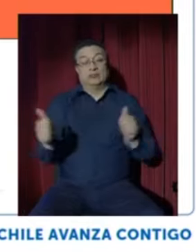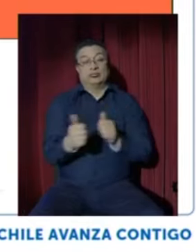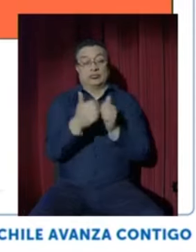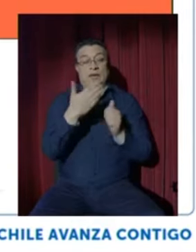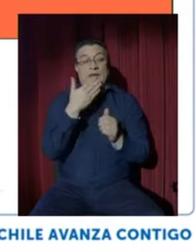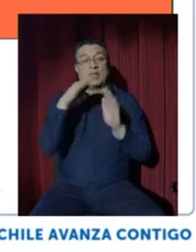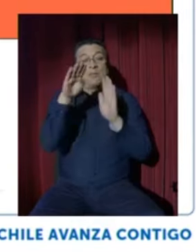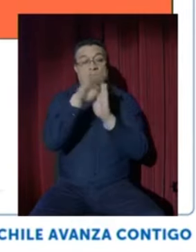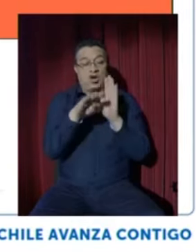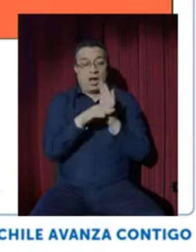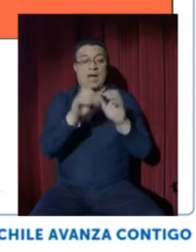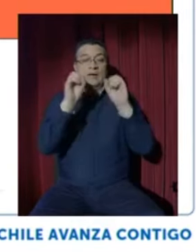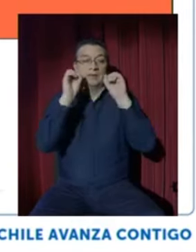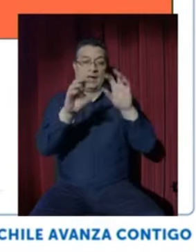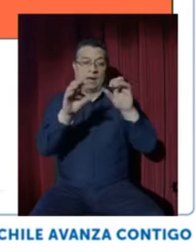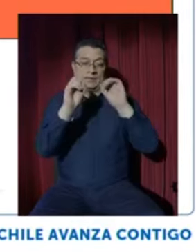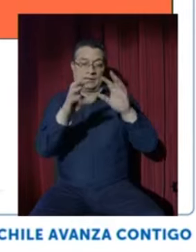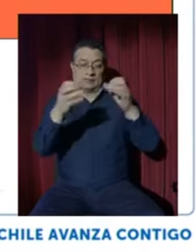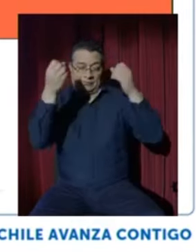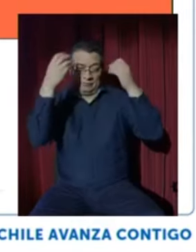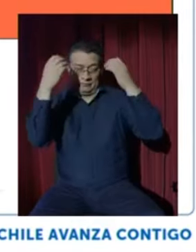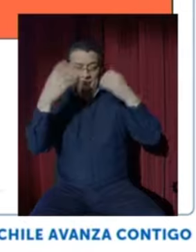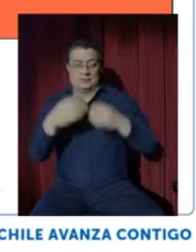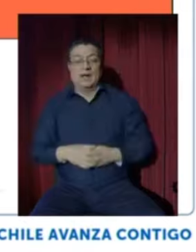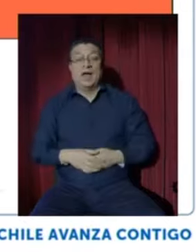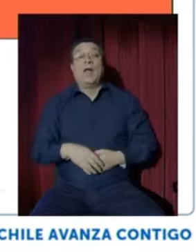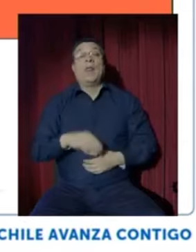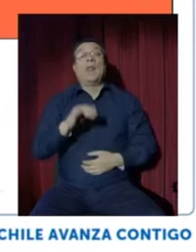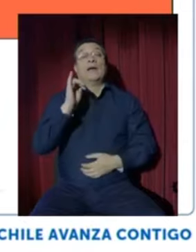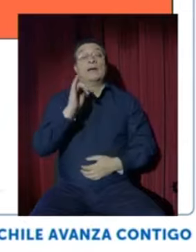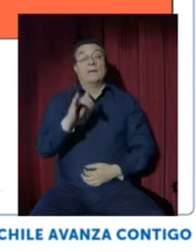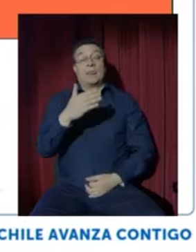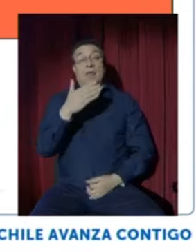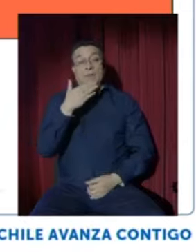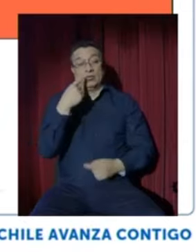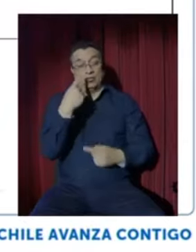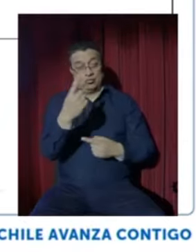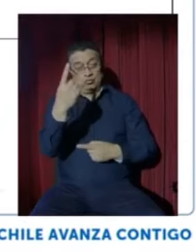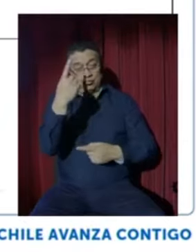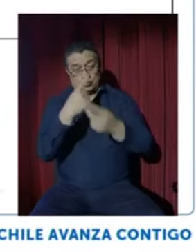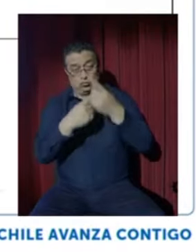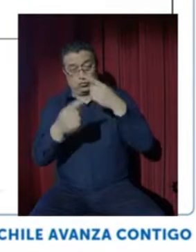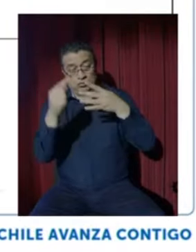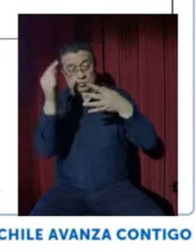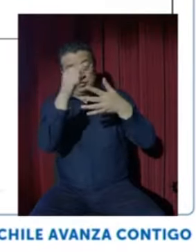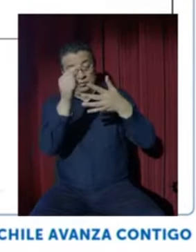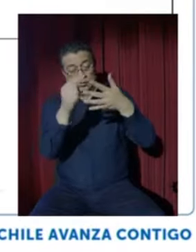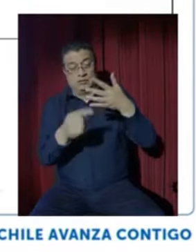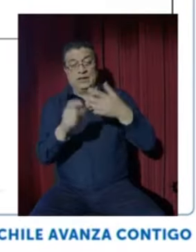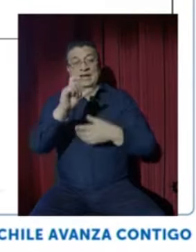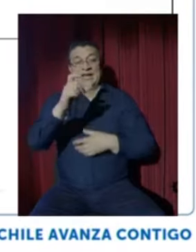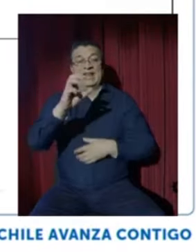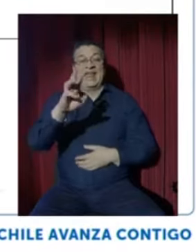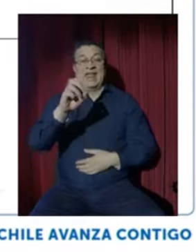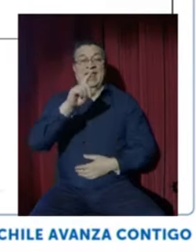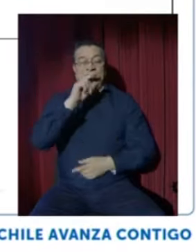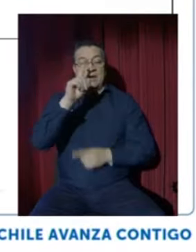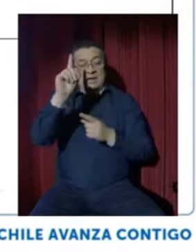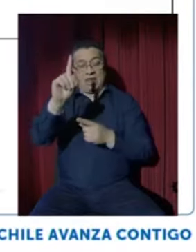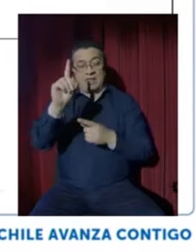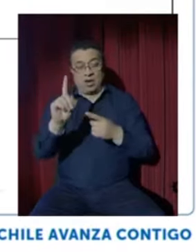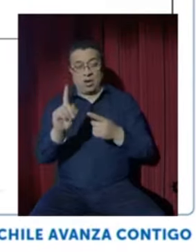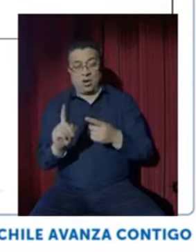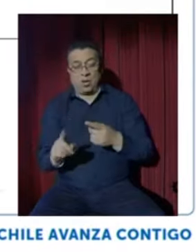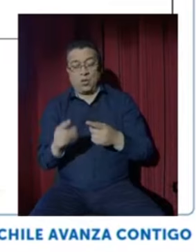programa de capacitación entonces una una a uno voy a ir pasando por cada una de las gerencias para que